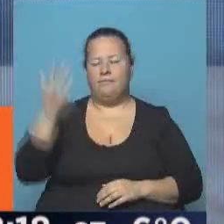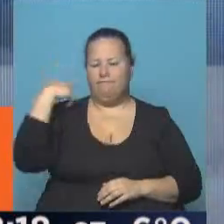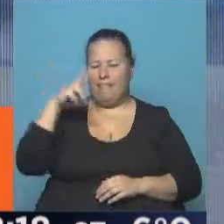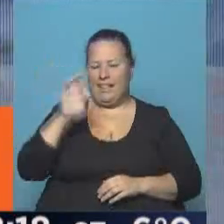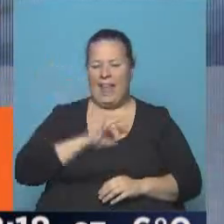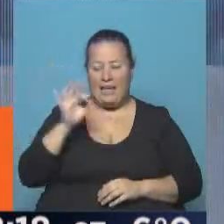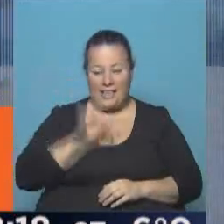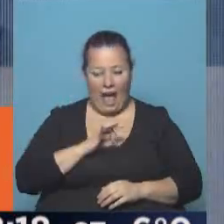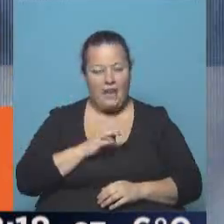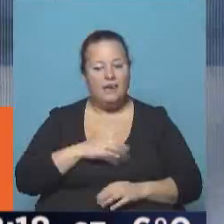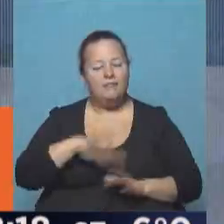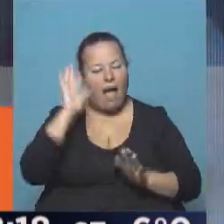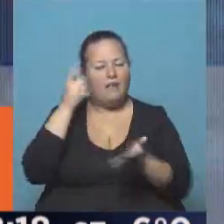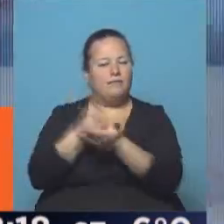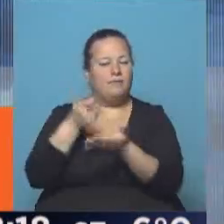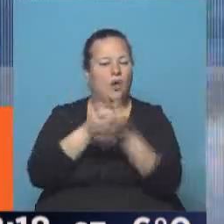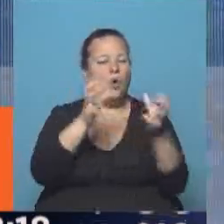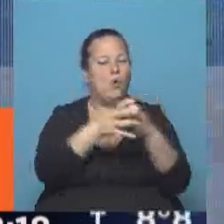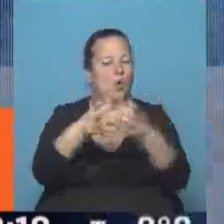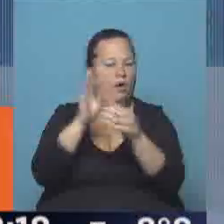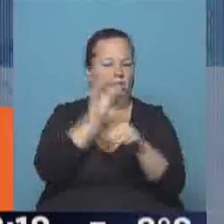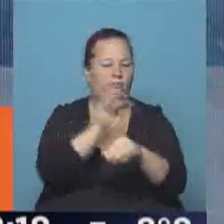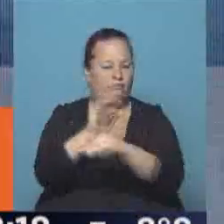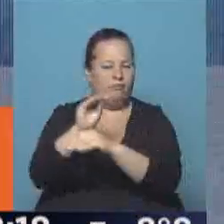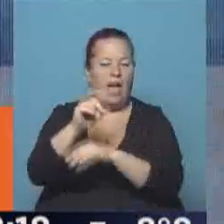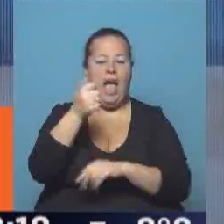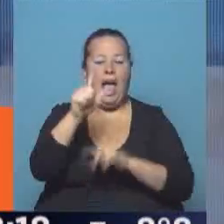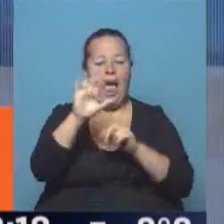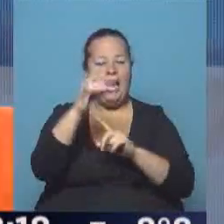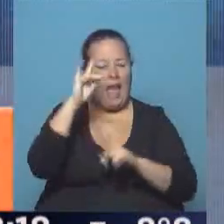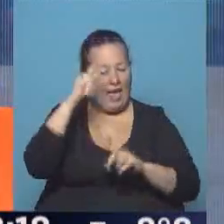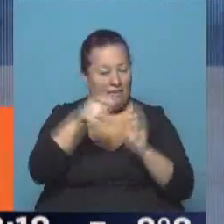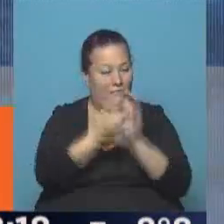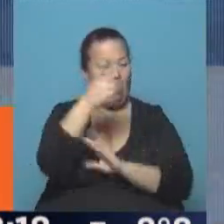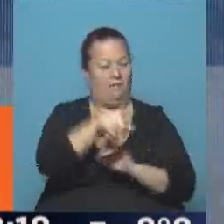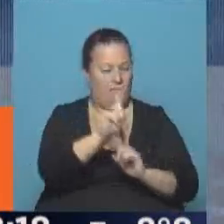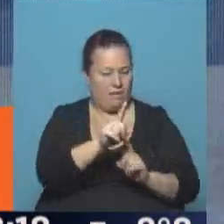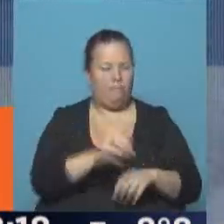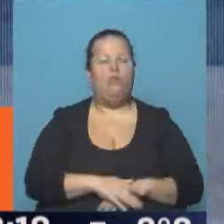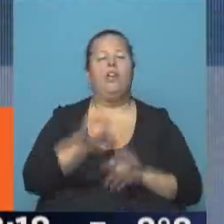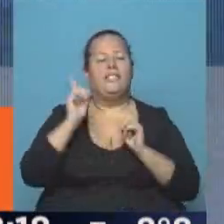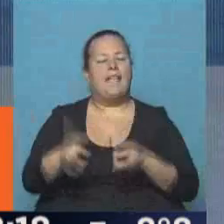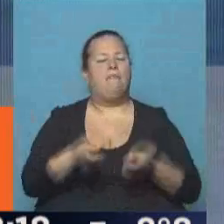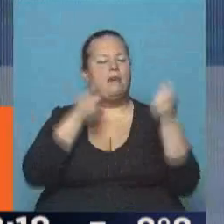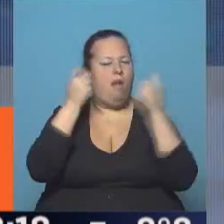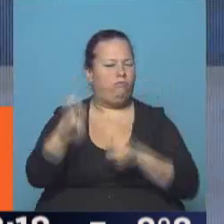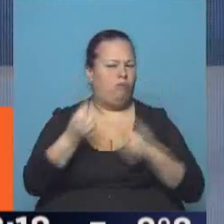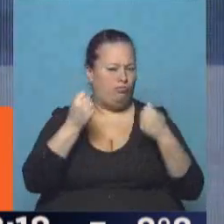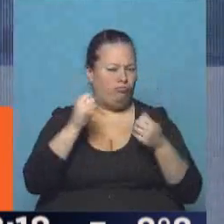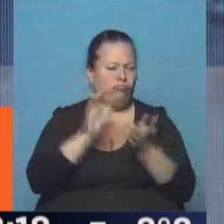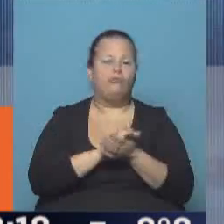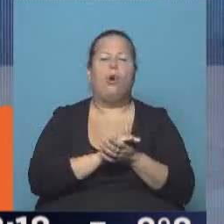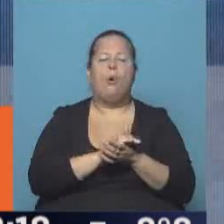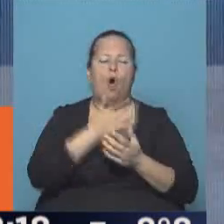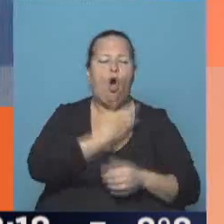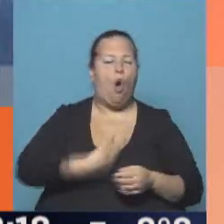30 años se ha dedicado a financiar a grupos de este tipo. Al-Qaeda sale desde ahí. También hay un apoyo muy grande por parte